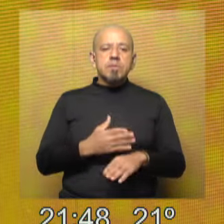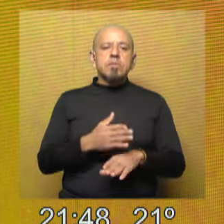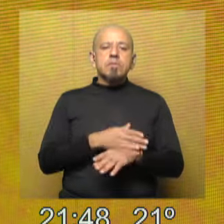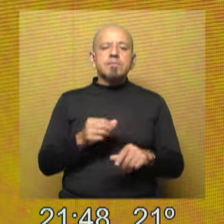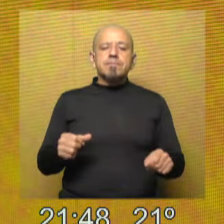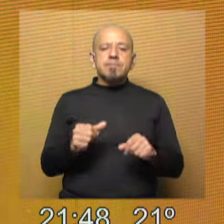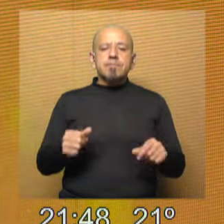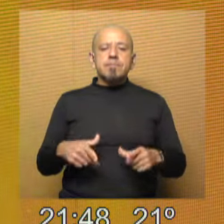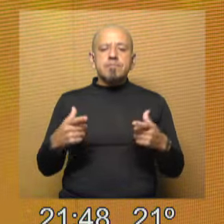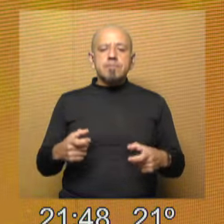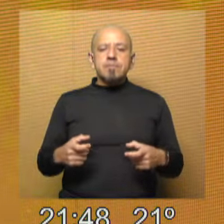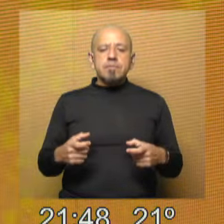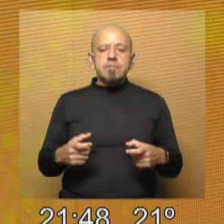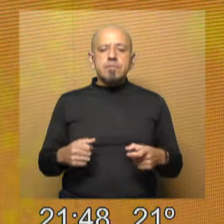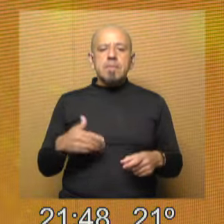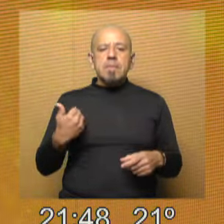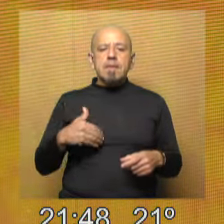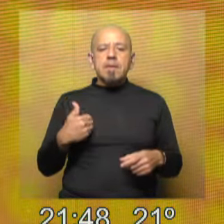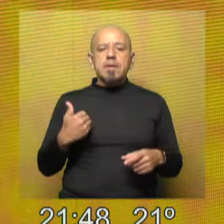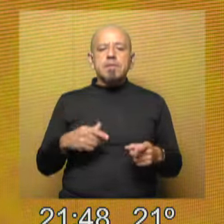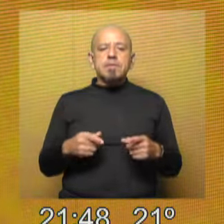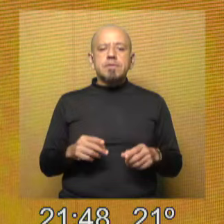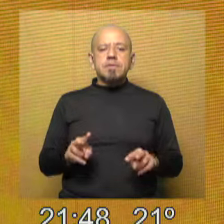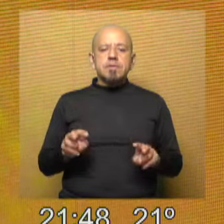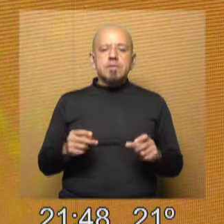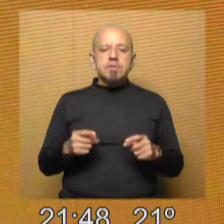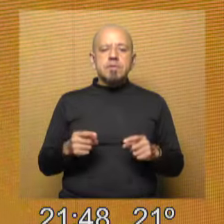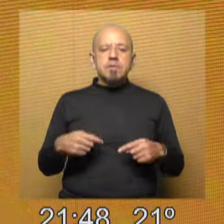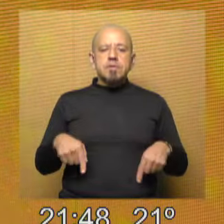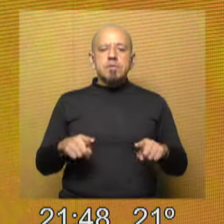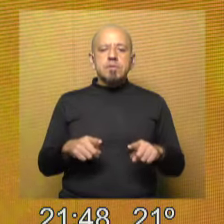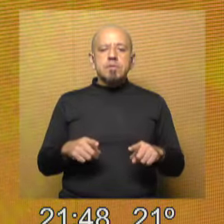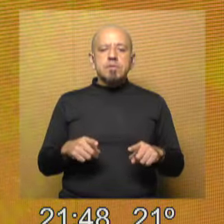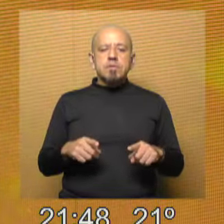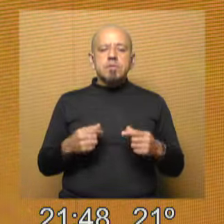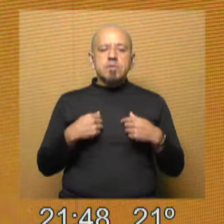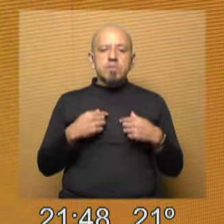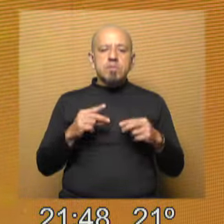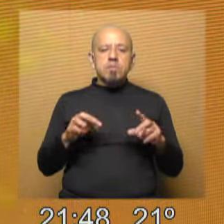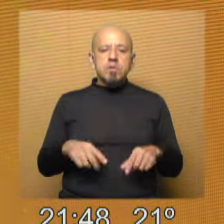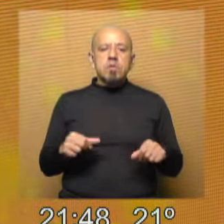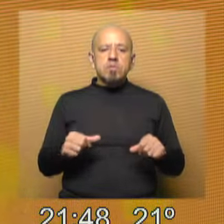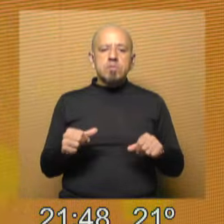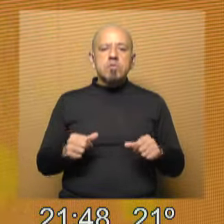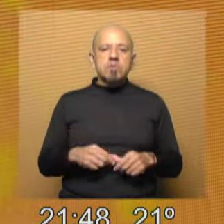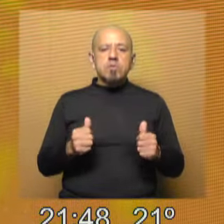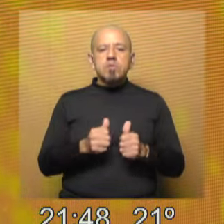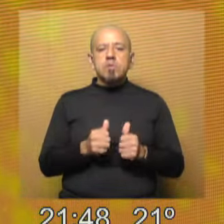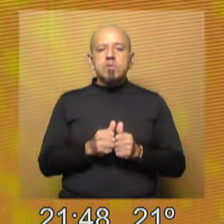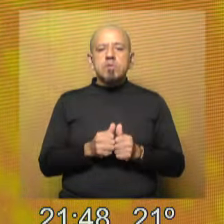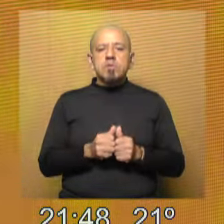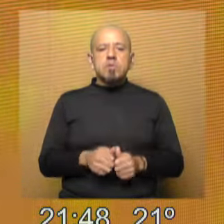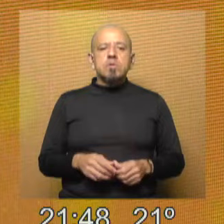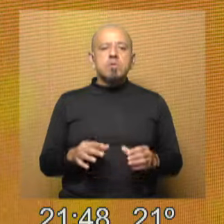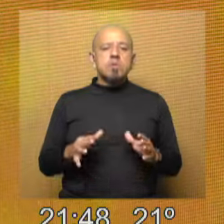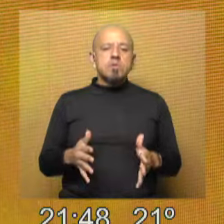disco con una colega argentina, Miriam Klein, este tema lo hicimos, lo arreglamos con ella, no era mío, pero lo arreglamos juntas. Y